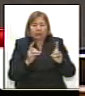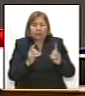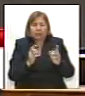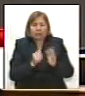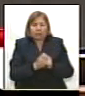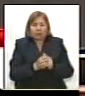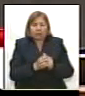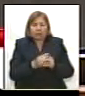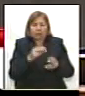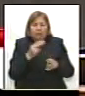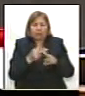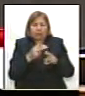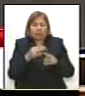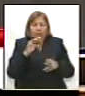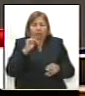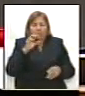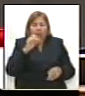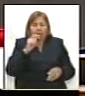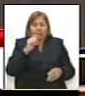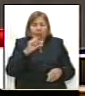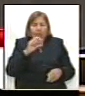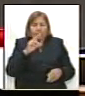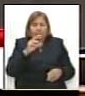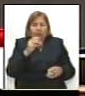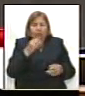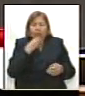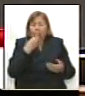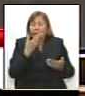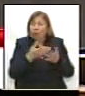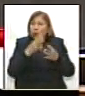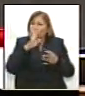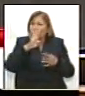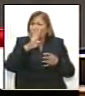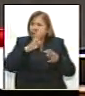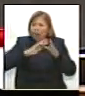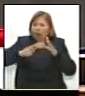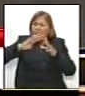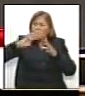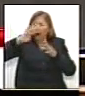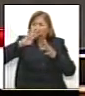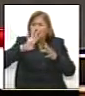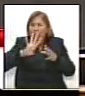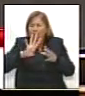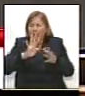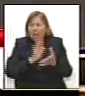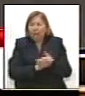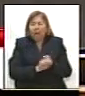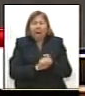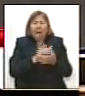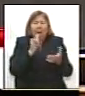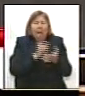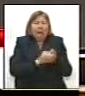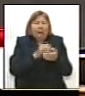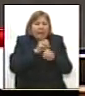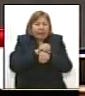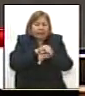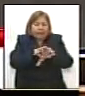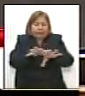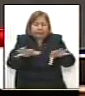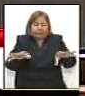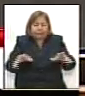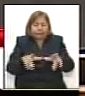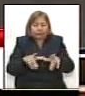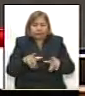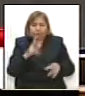sector denominado Monte Grande. Tiene 4 niveles o caídas que se expanden a lo largo de